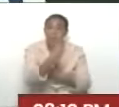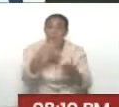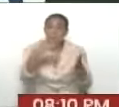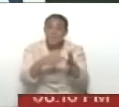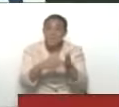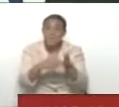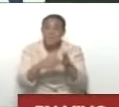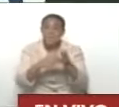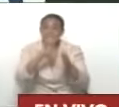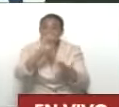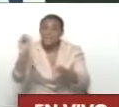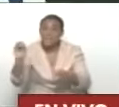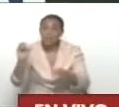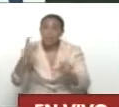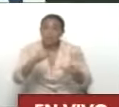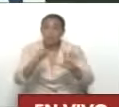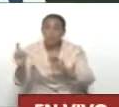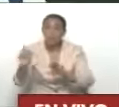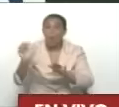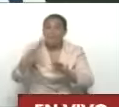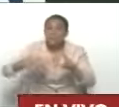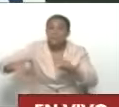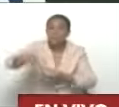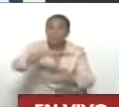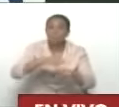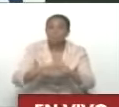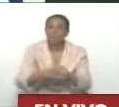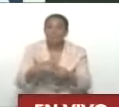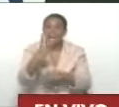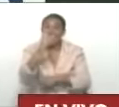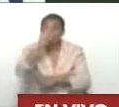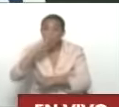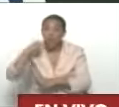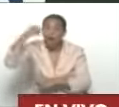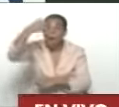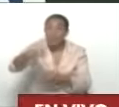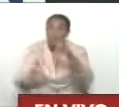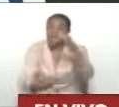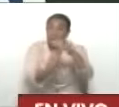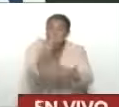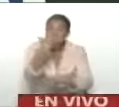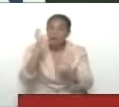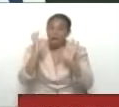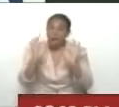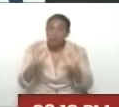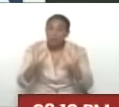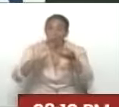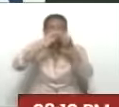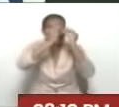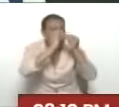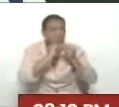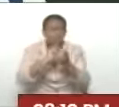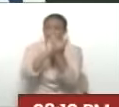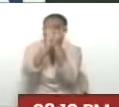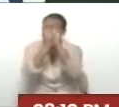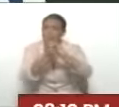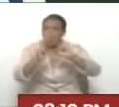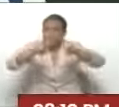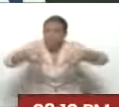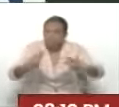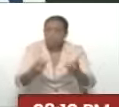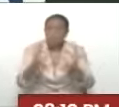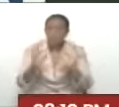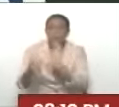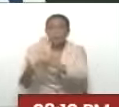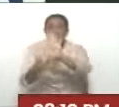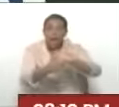4.2.569 casos a través de este sistema a 2 años de haber sido creado, se ha modificado, se ha transformado y ha encontrado además esa